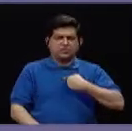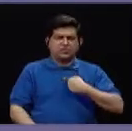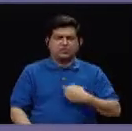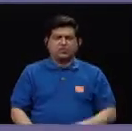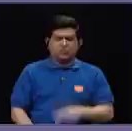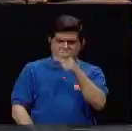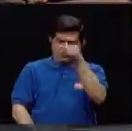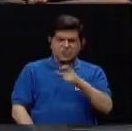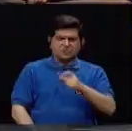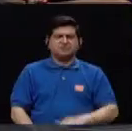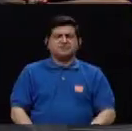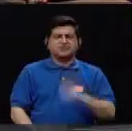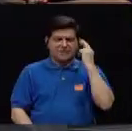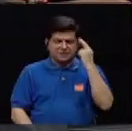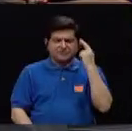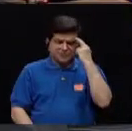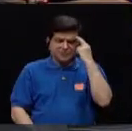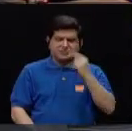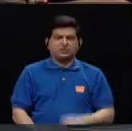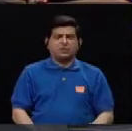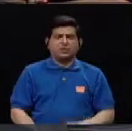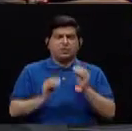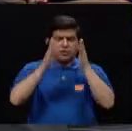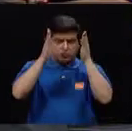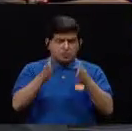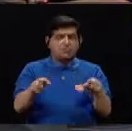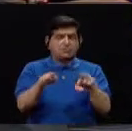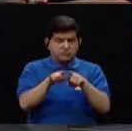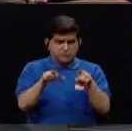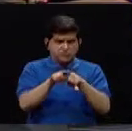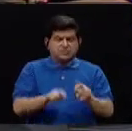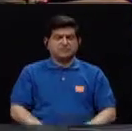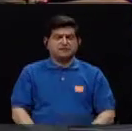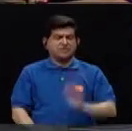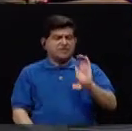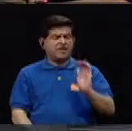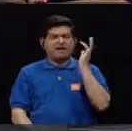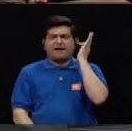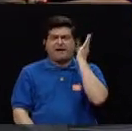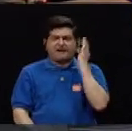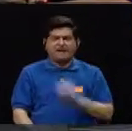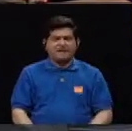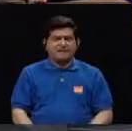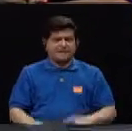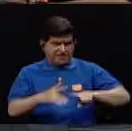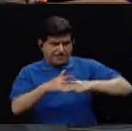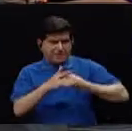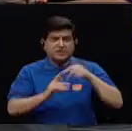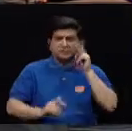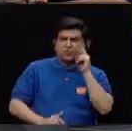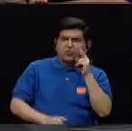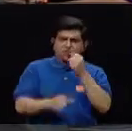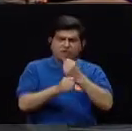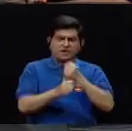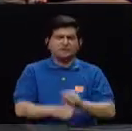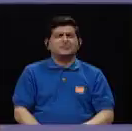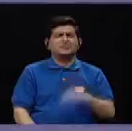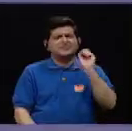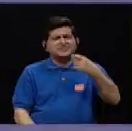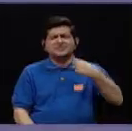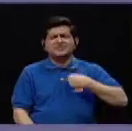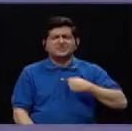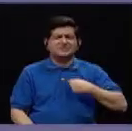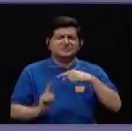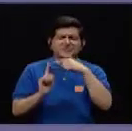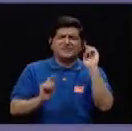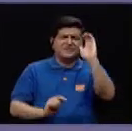soy. Y además los maestros que fueron para vos justamente desde la niña Por supuesto. que Sí, y además presenciaba me las conocieron obras.